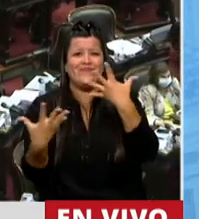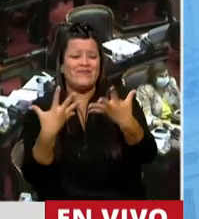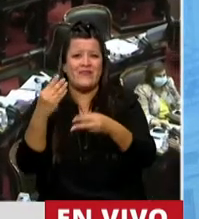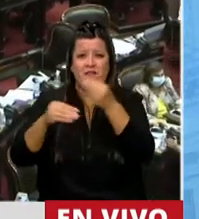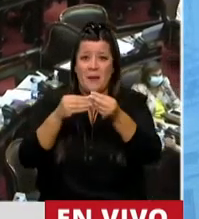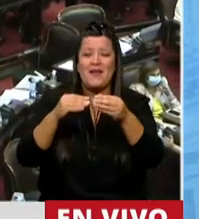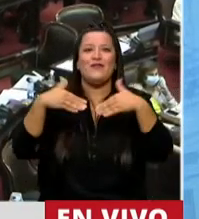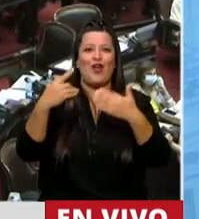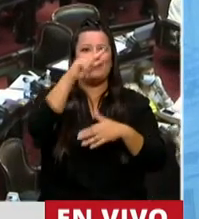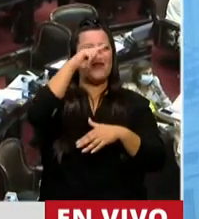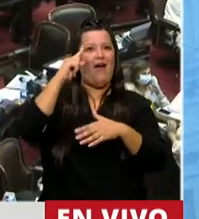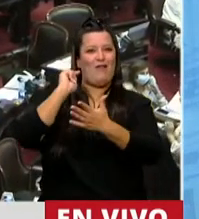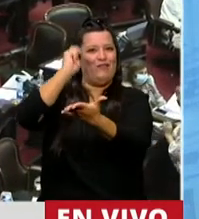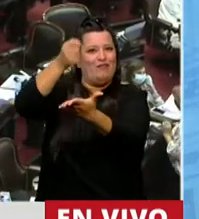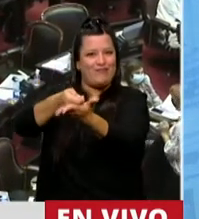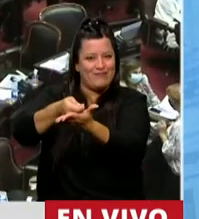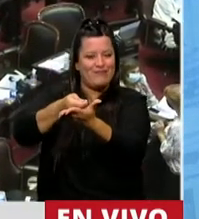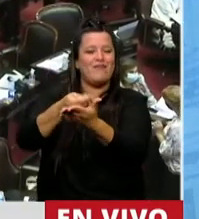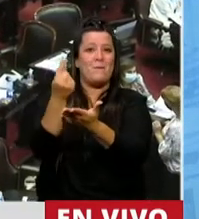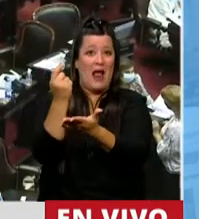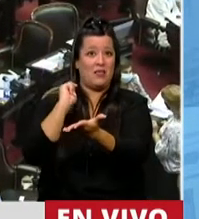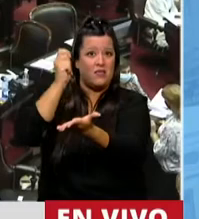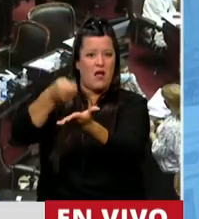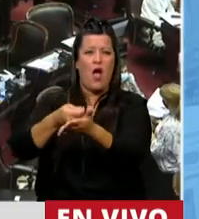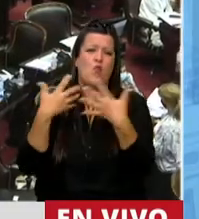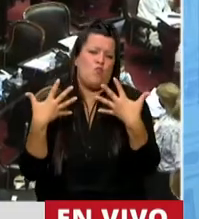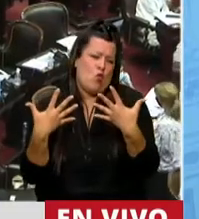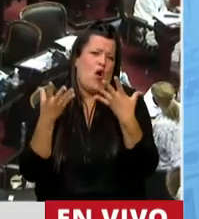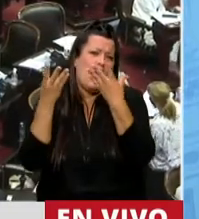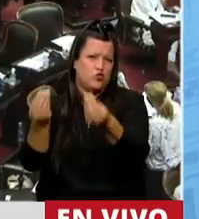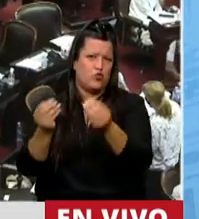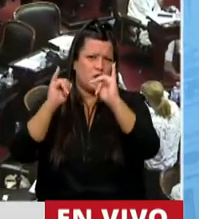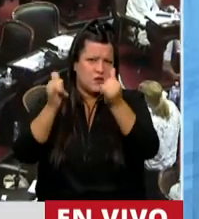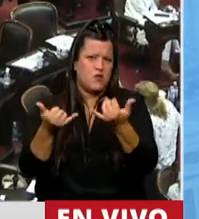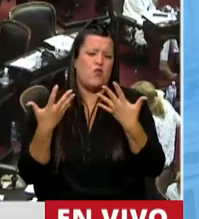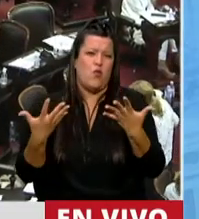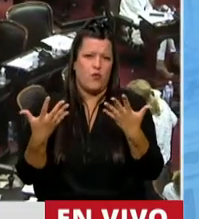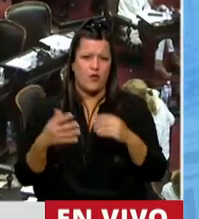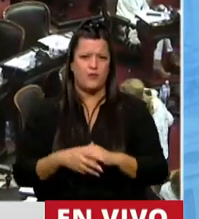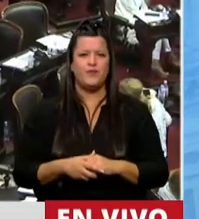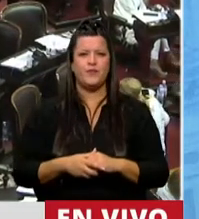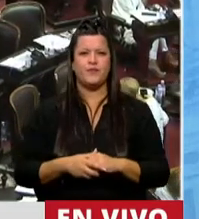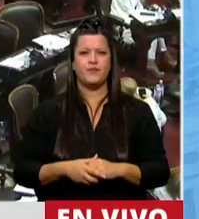Este resarcimiento económico, por supuesto que realmente es una ayuda para